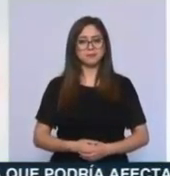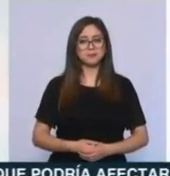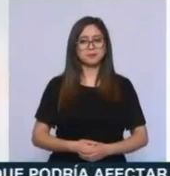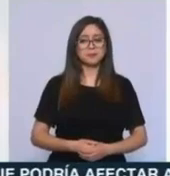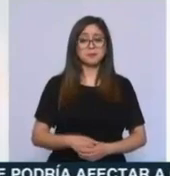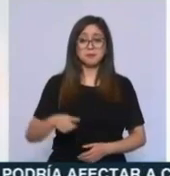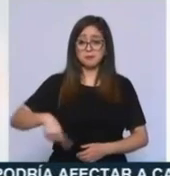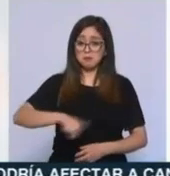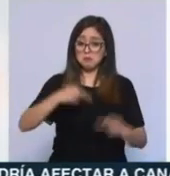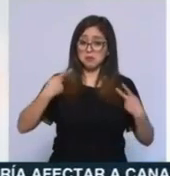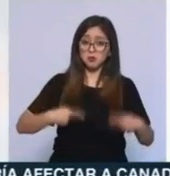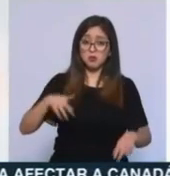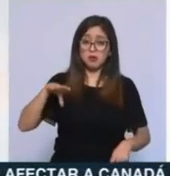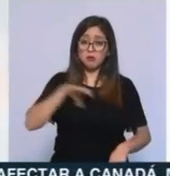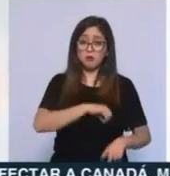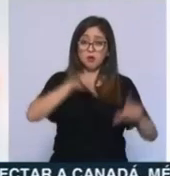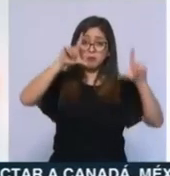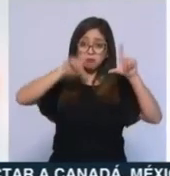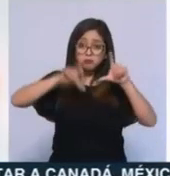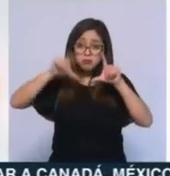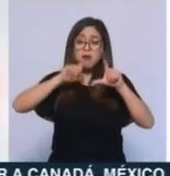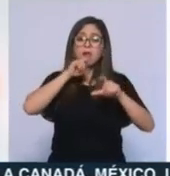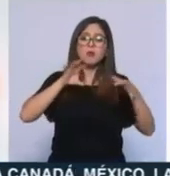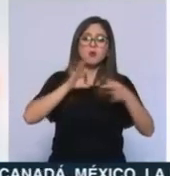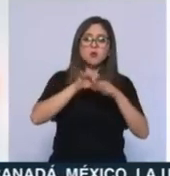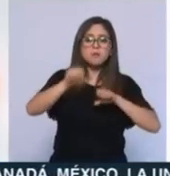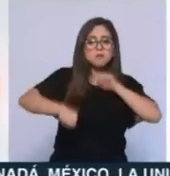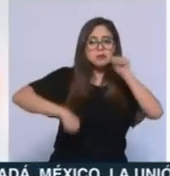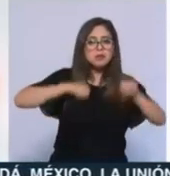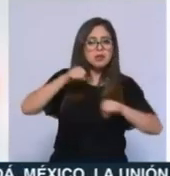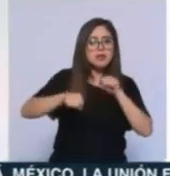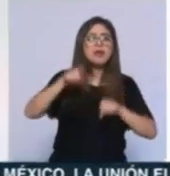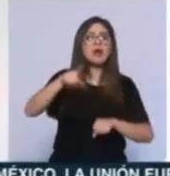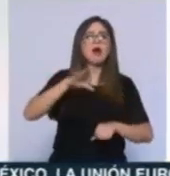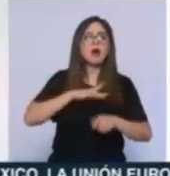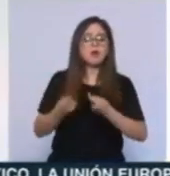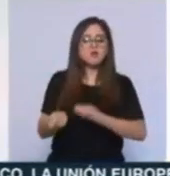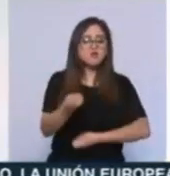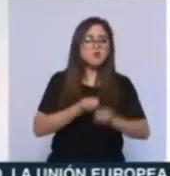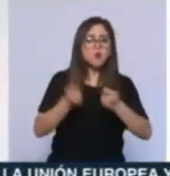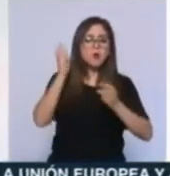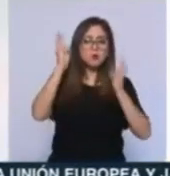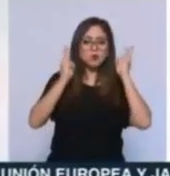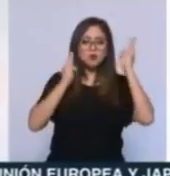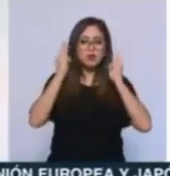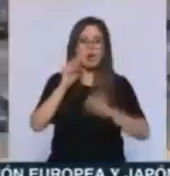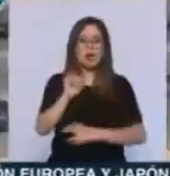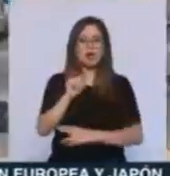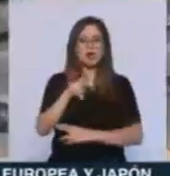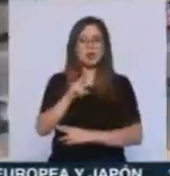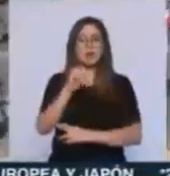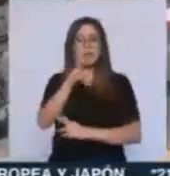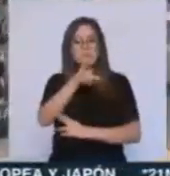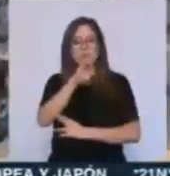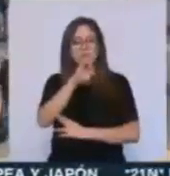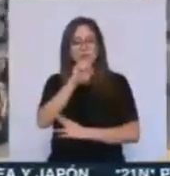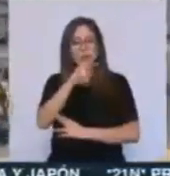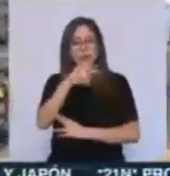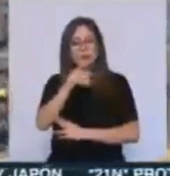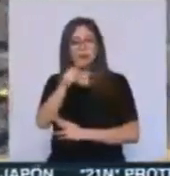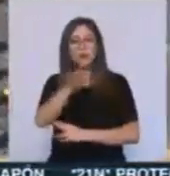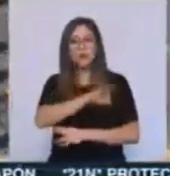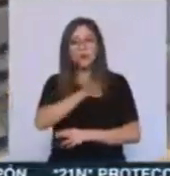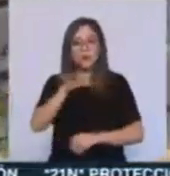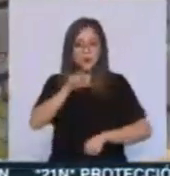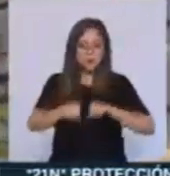Y para los amantes de la fotografía y la bicicleta, se llevará a cabo un trueque en el Museo Archivo de Fotografía, donde podrá rodar